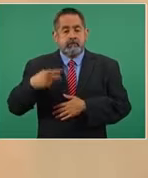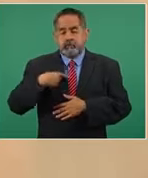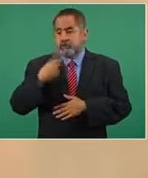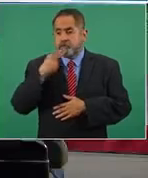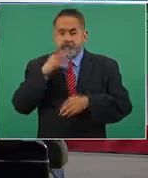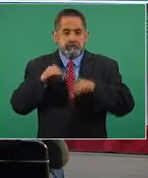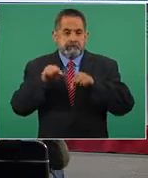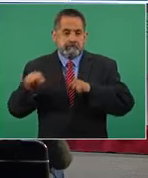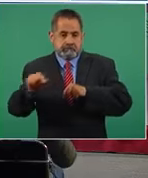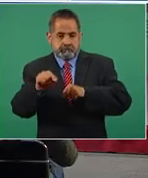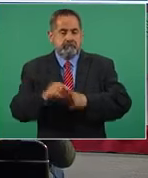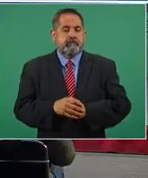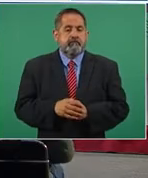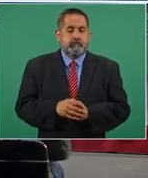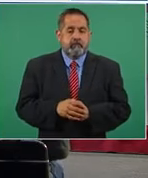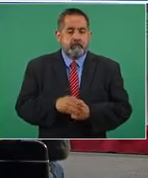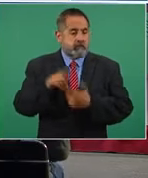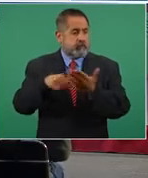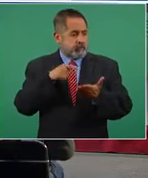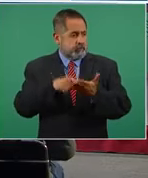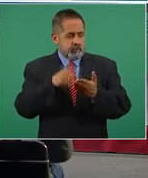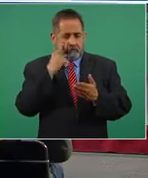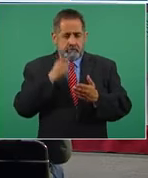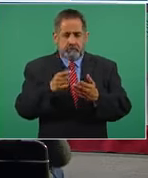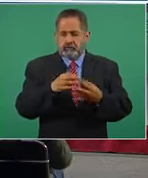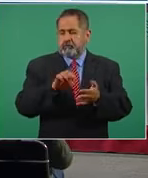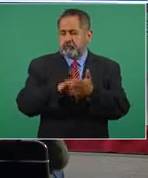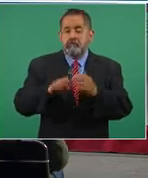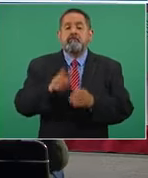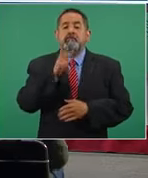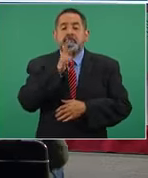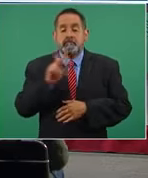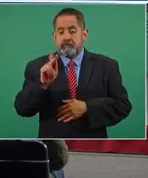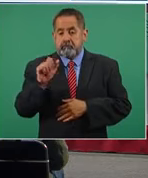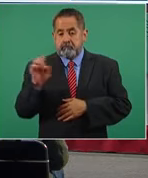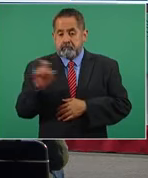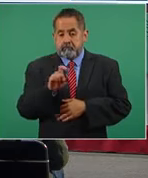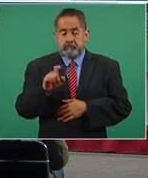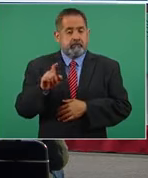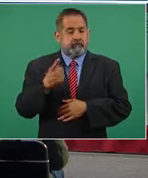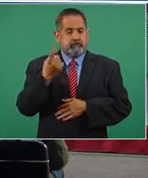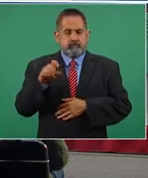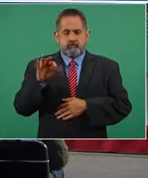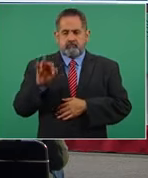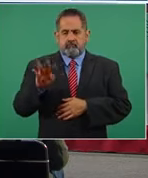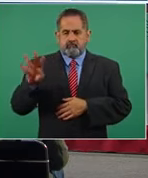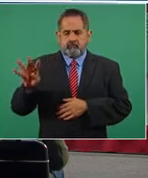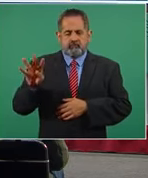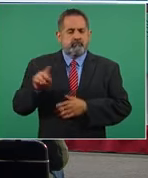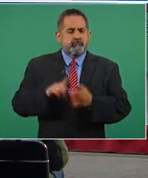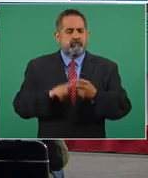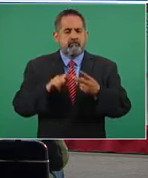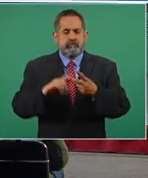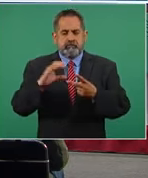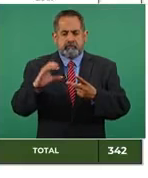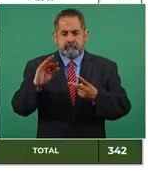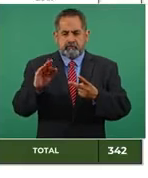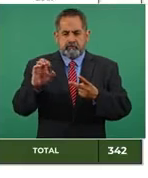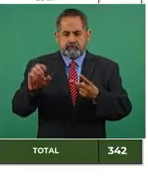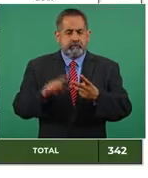En las instalaciones estratégicas de Pemex, 144 que se cubren. En Comisión Federal de